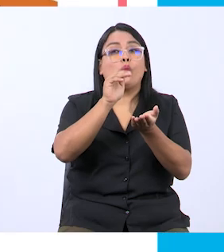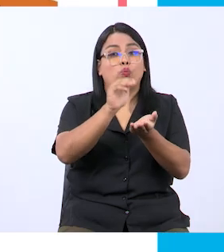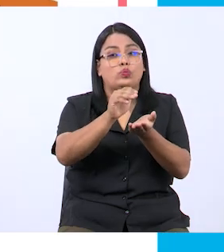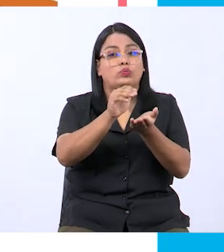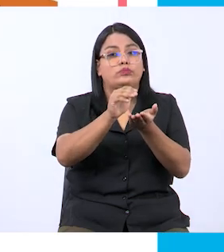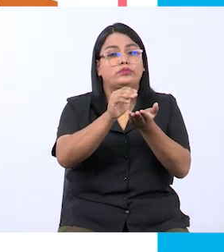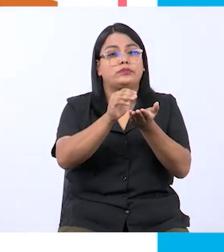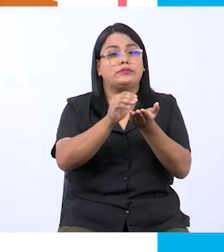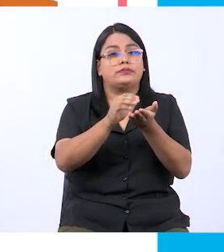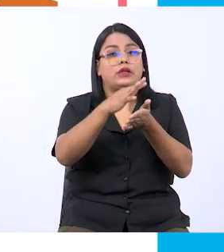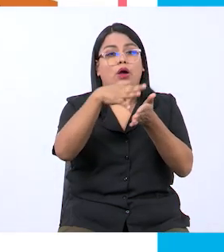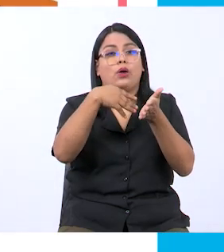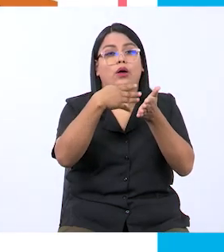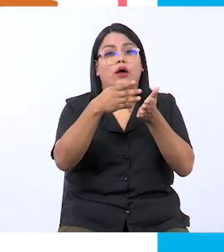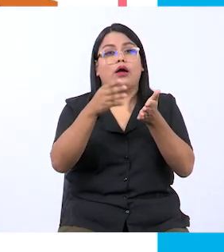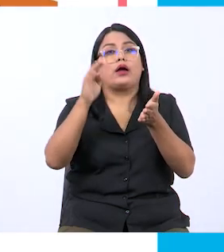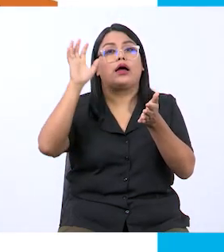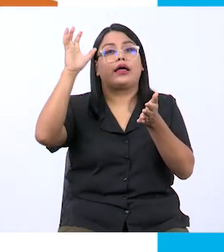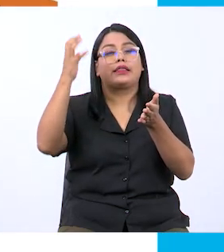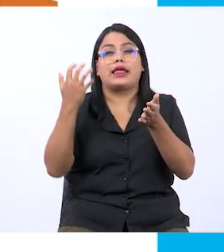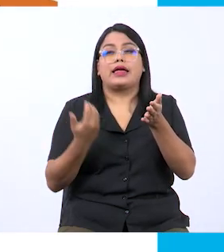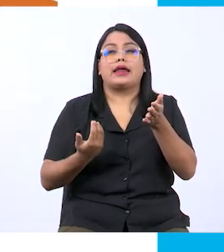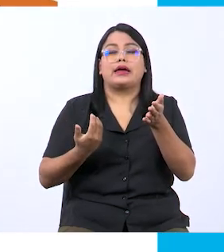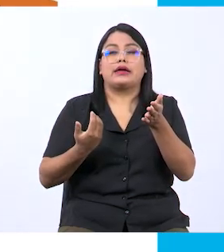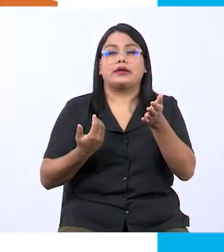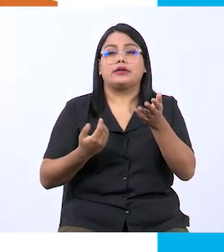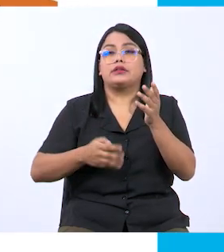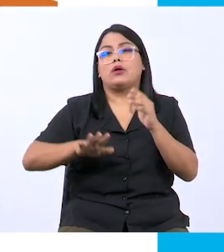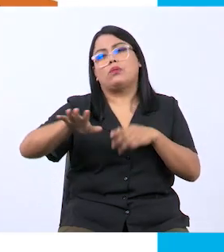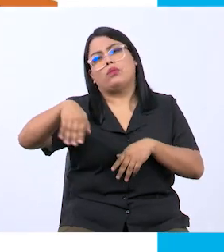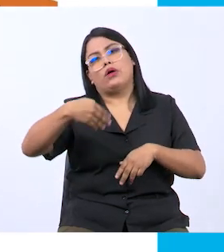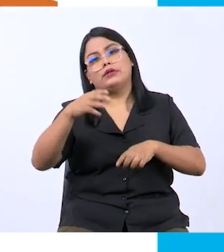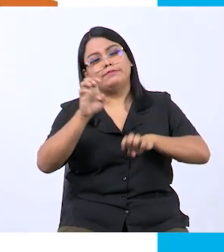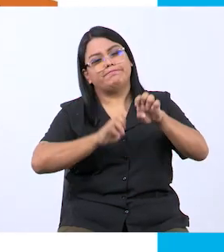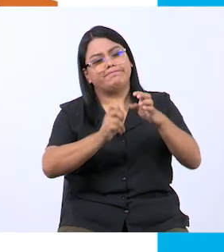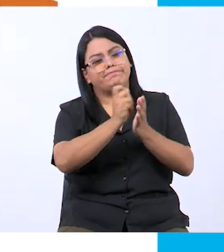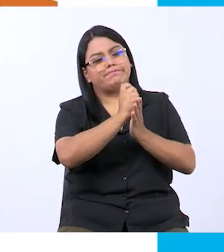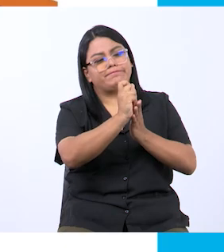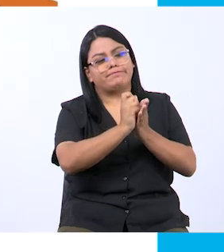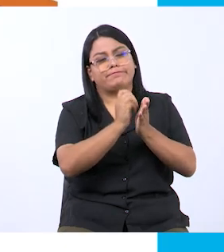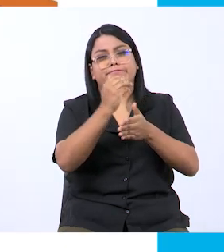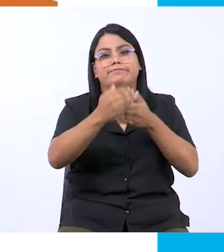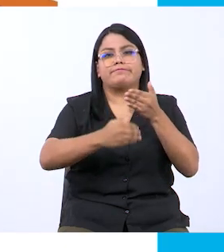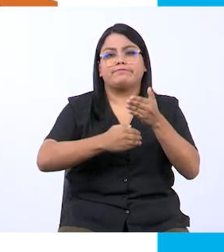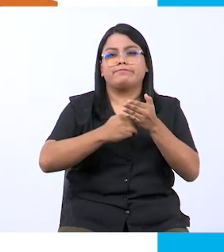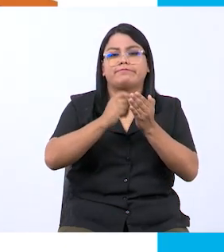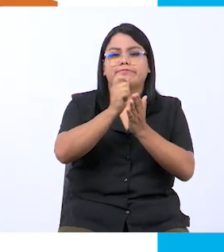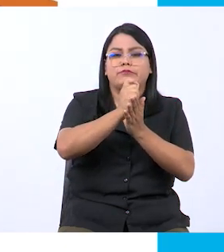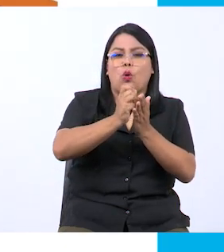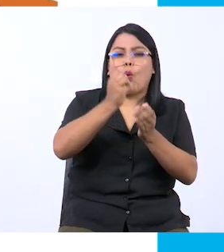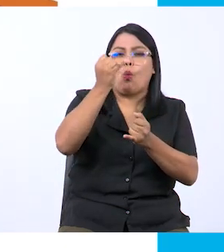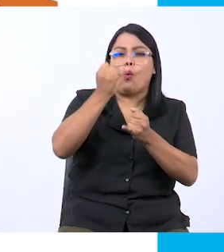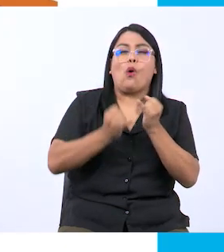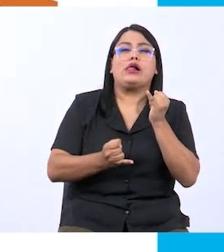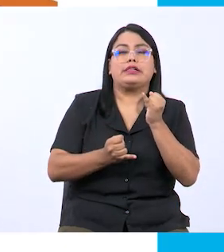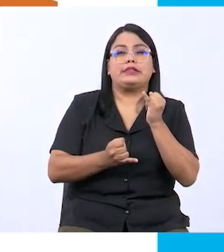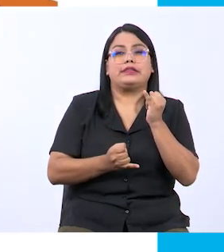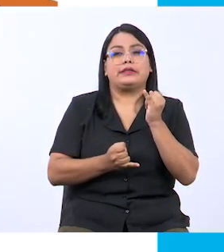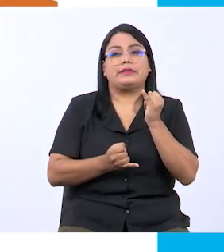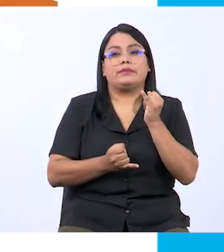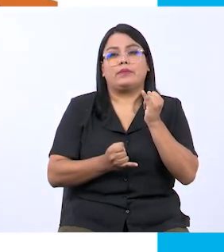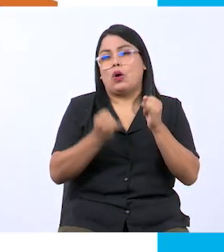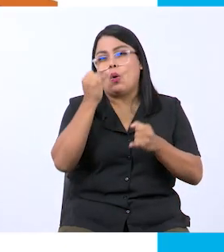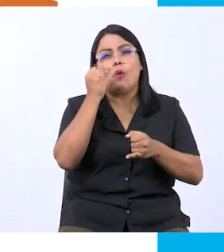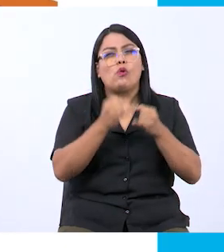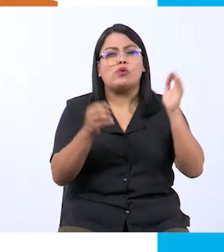en el recuadro naranja. Luego de la revisión y evaluación del escrito, se procede a escribir la última versión